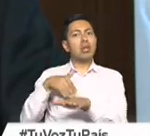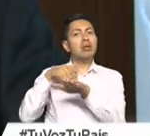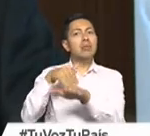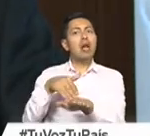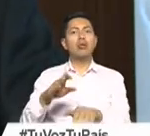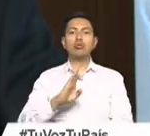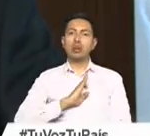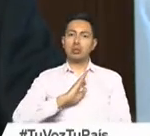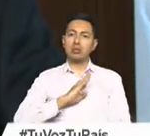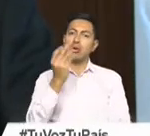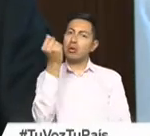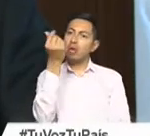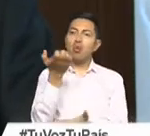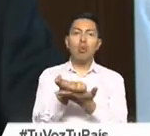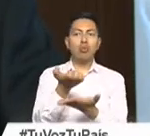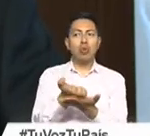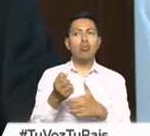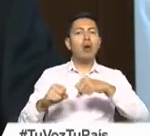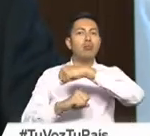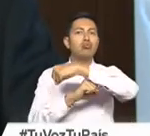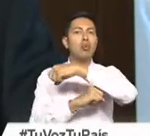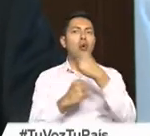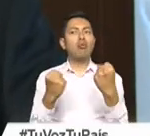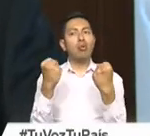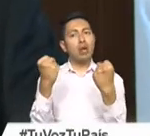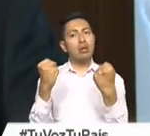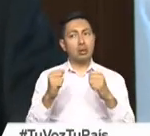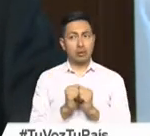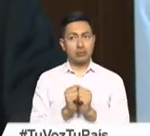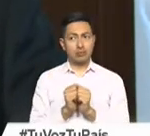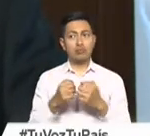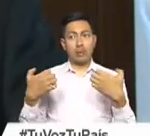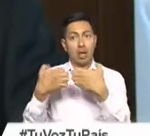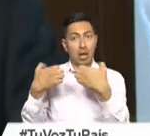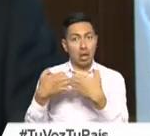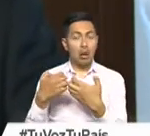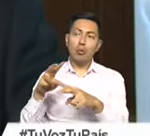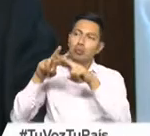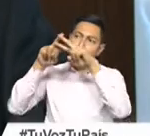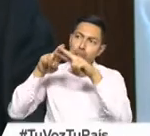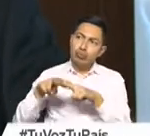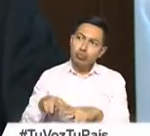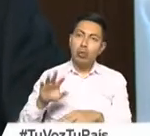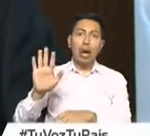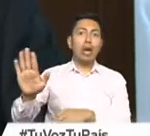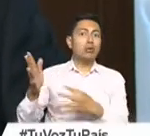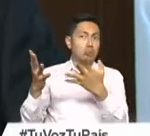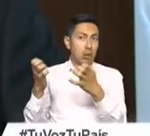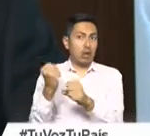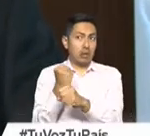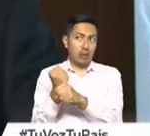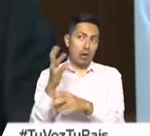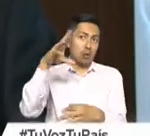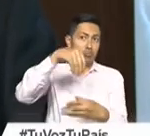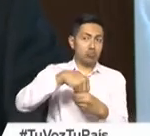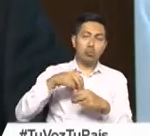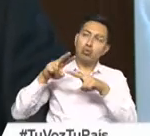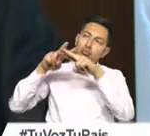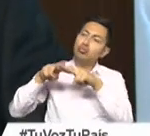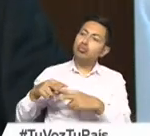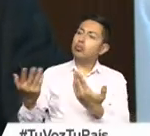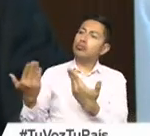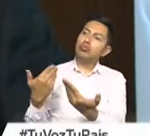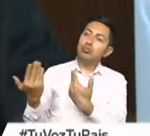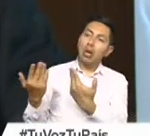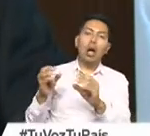técnico y económico, y el equipo que analizará estas ofertas tiene muy claro en que no